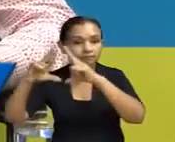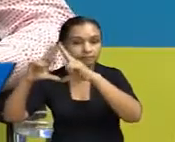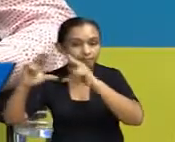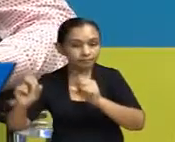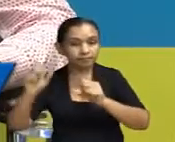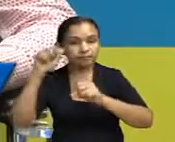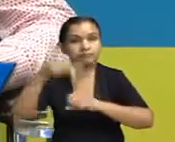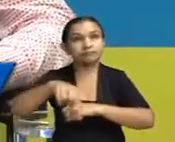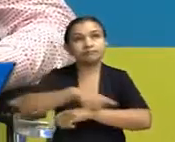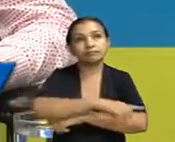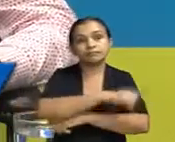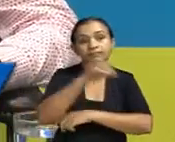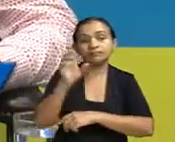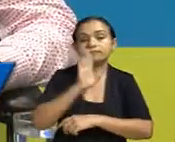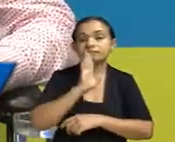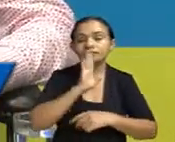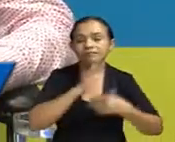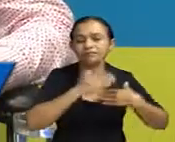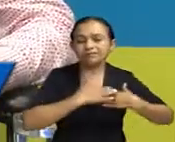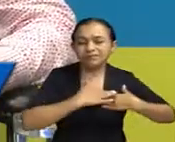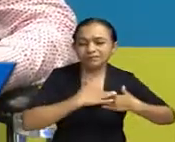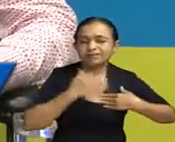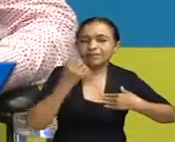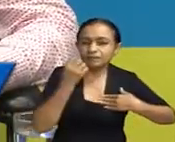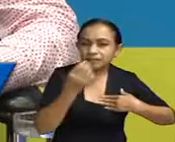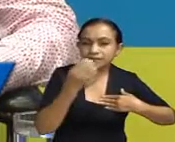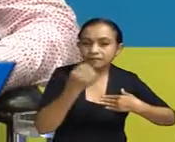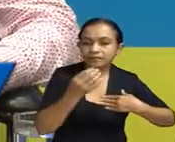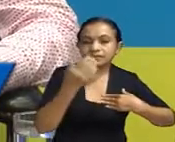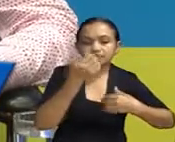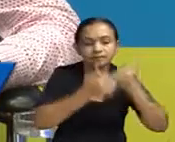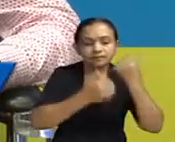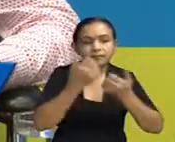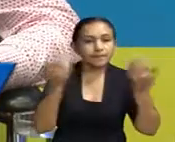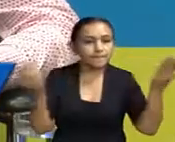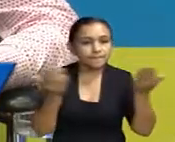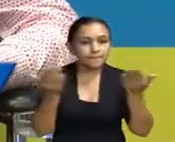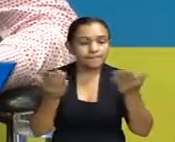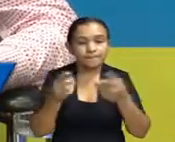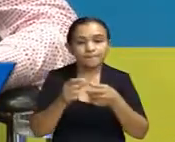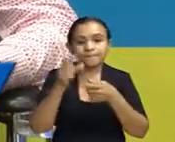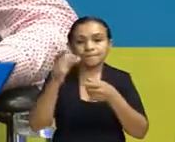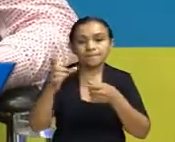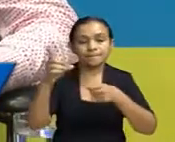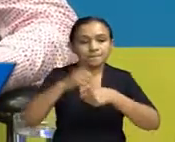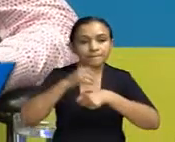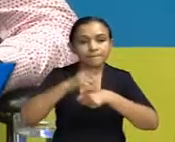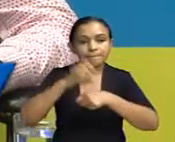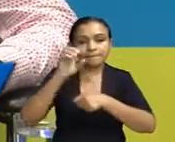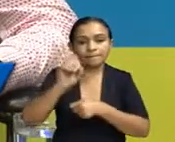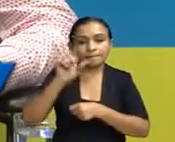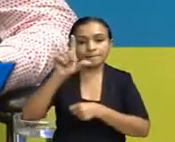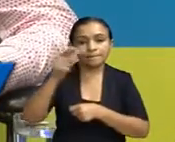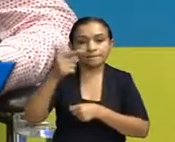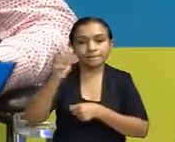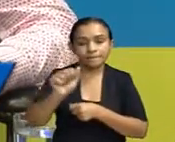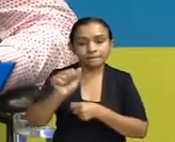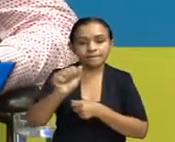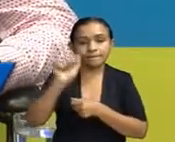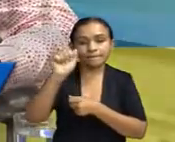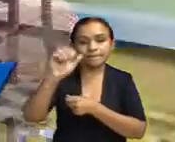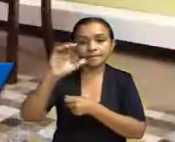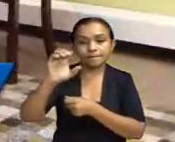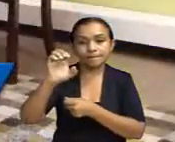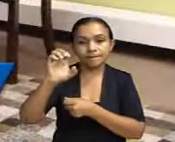hoy estamos hablando sobre la angina de pecho, las causas y los síntomas. Tenemos como invitada a la doctora Olga María Acevedo, quien